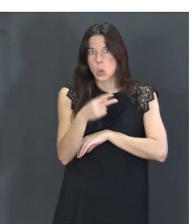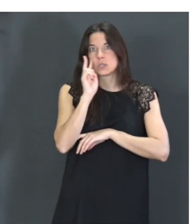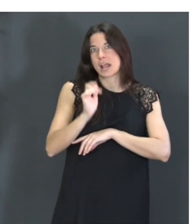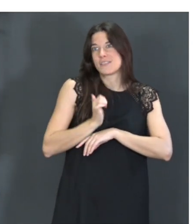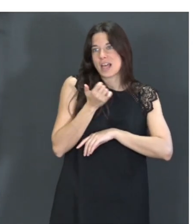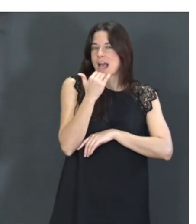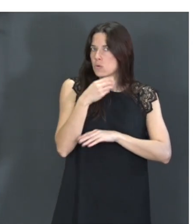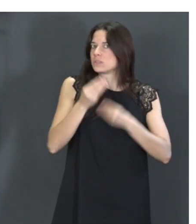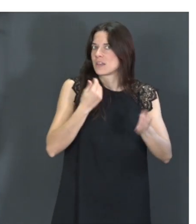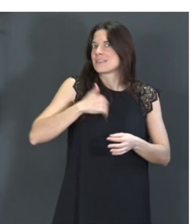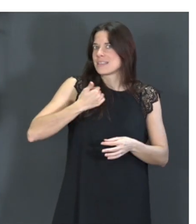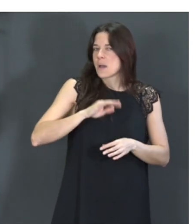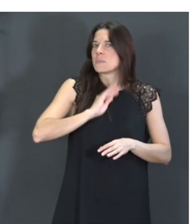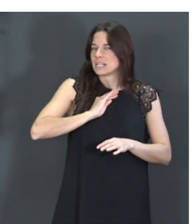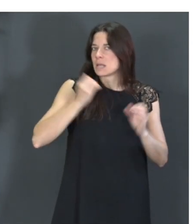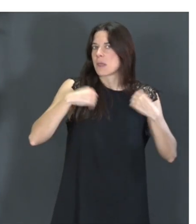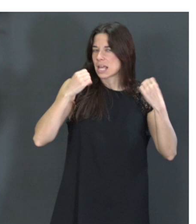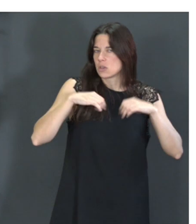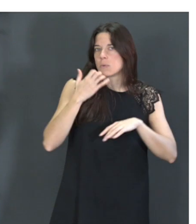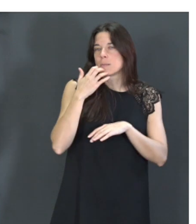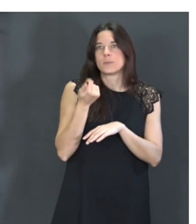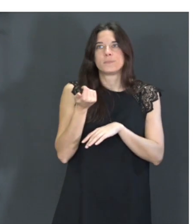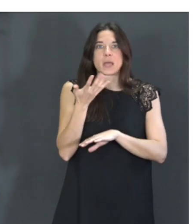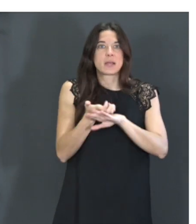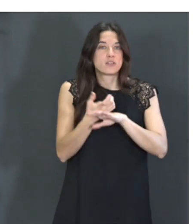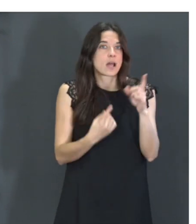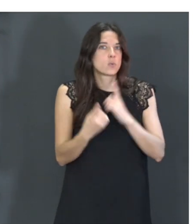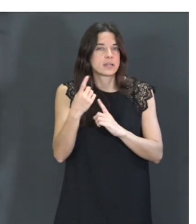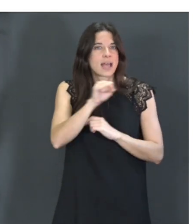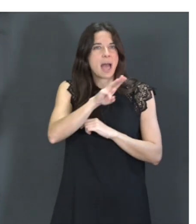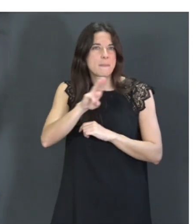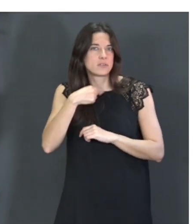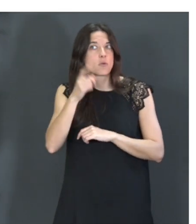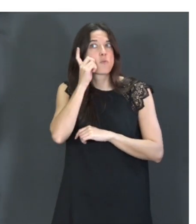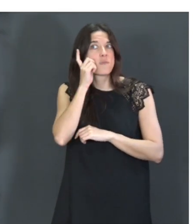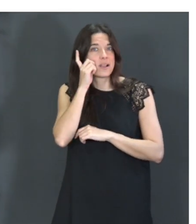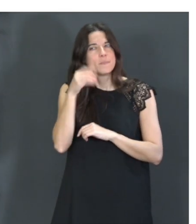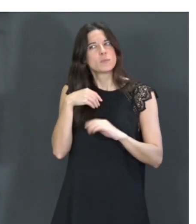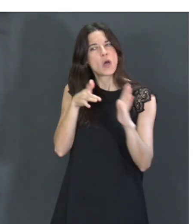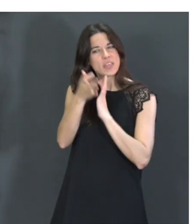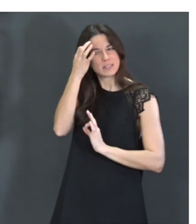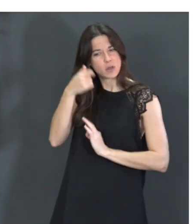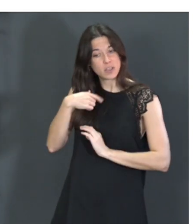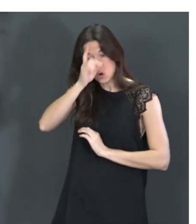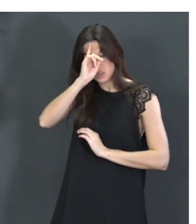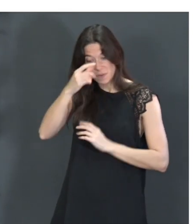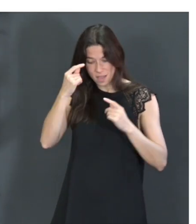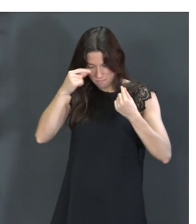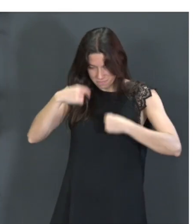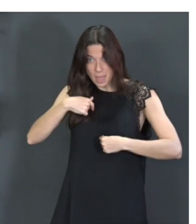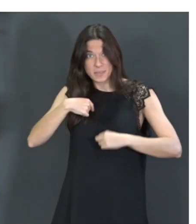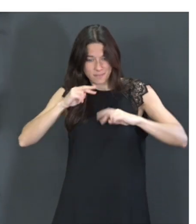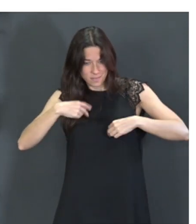que es muy, muy práctico. Aplicaciones que yo ahora mismo saco el teléfono móvil y esa descripción que tú me pedías, que no sabía cómo describirme, pues me